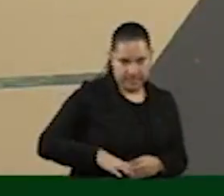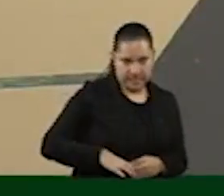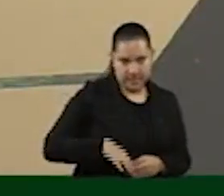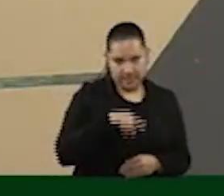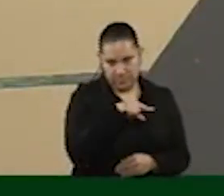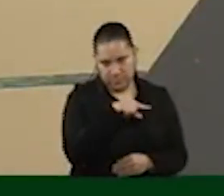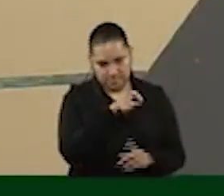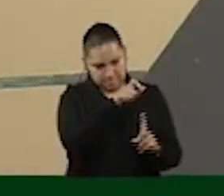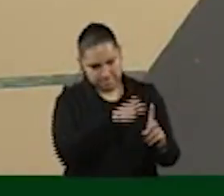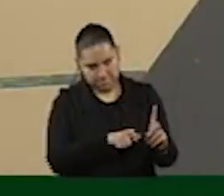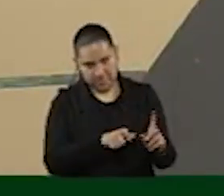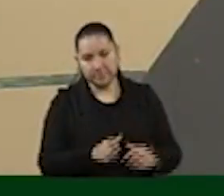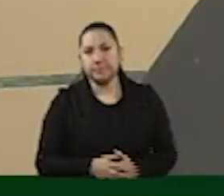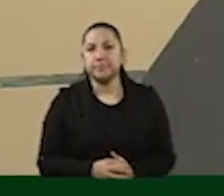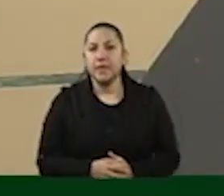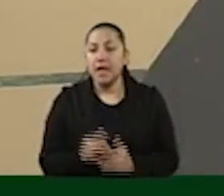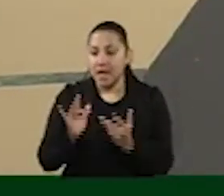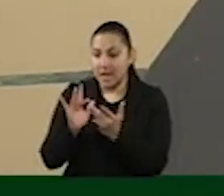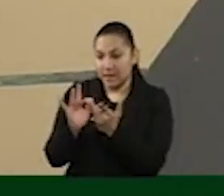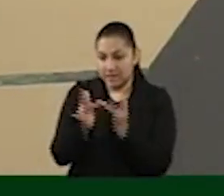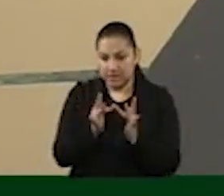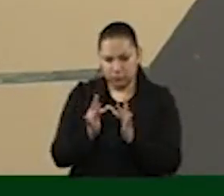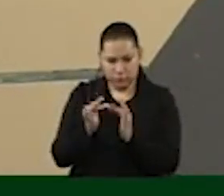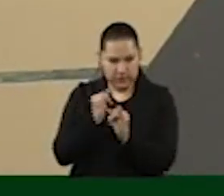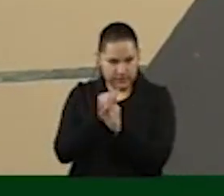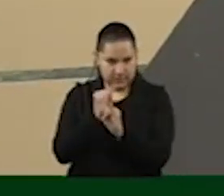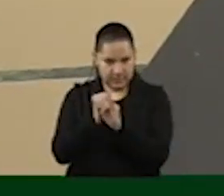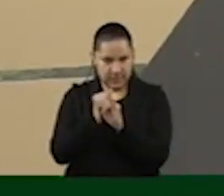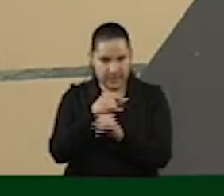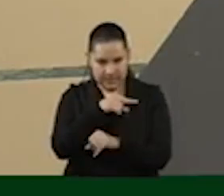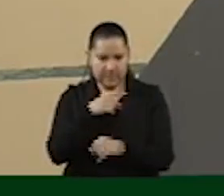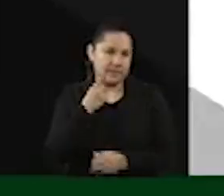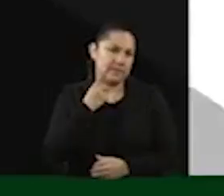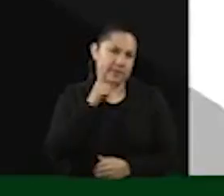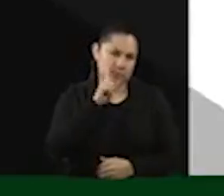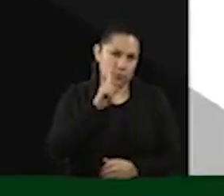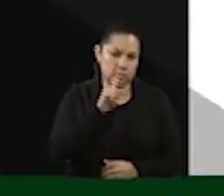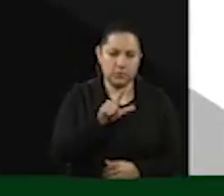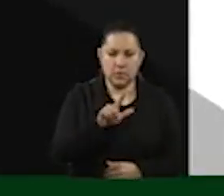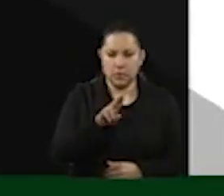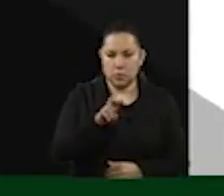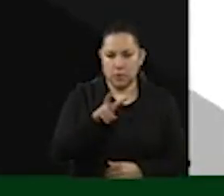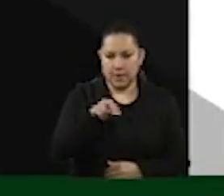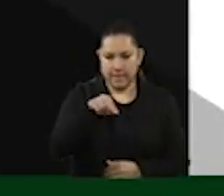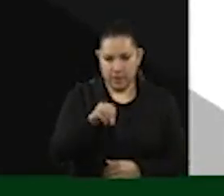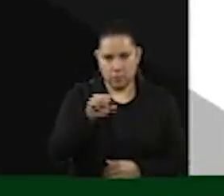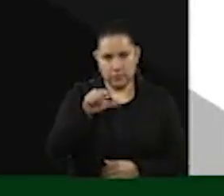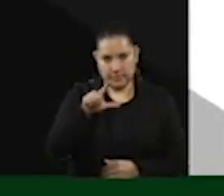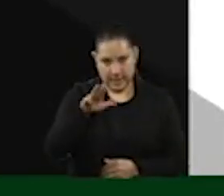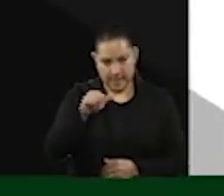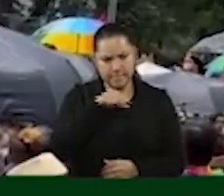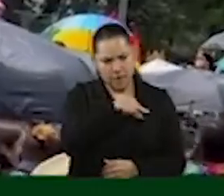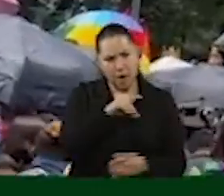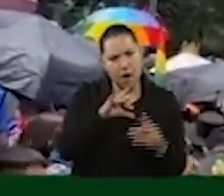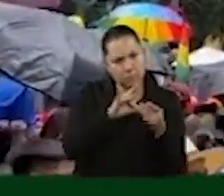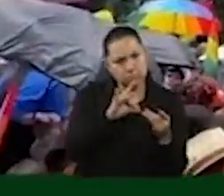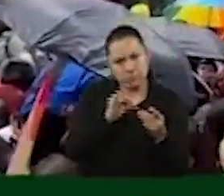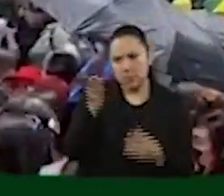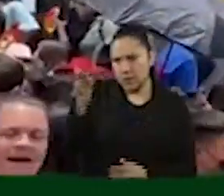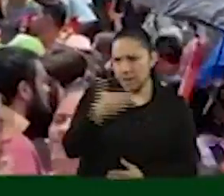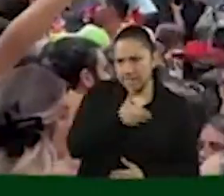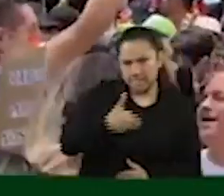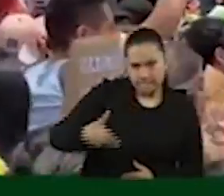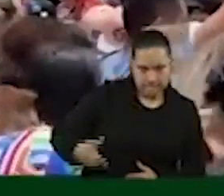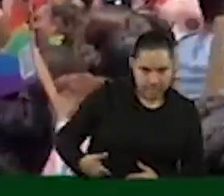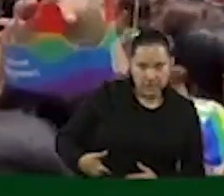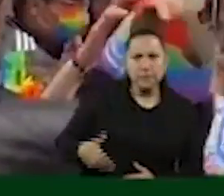Mire, a través de un mensaje difundido en sus redes sociales, la diputada Salma Luevano reiteró su solicitud al presidente de la República